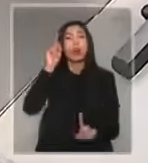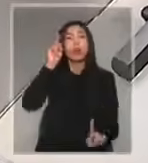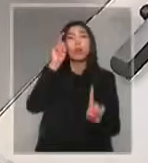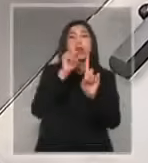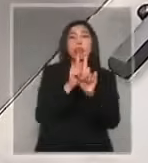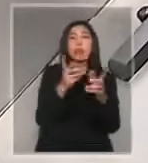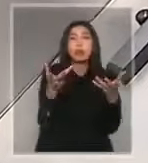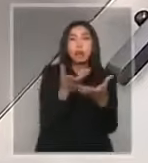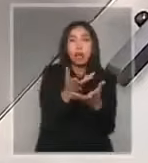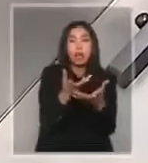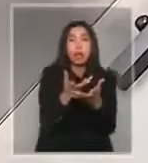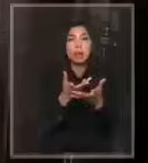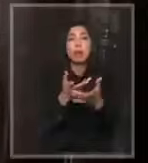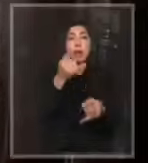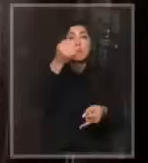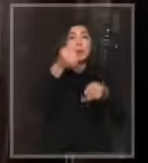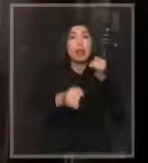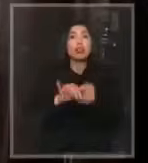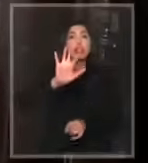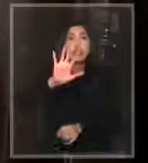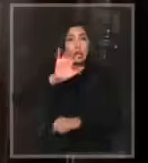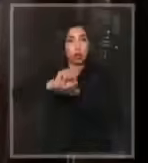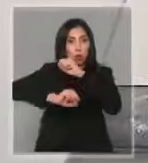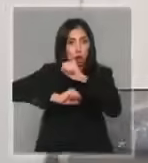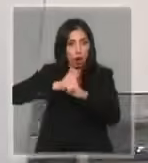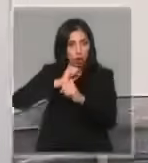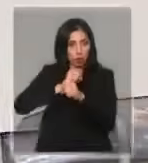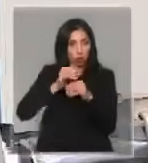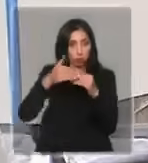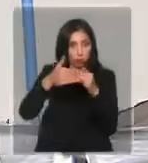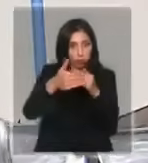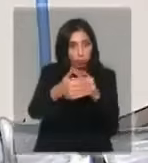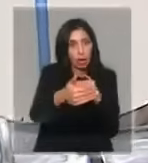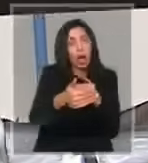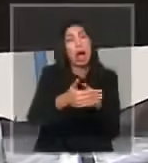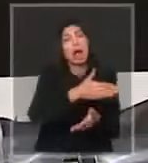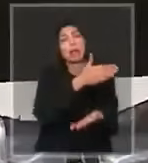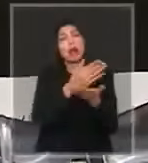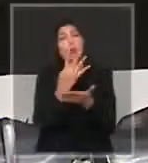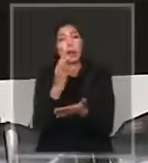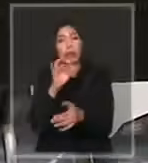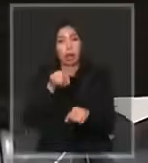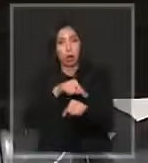máximo de 5 años la jornada de trabajo semanal hasta llegar a las 40 horas.